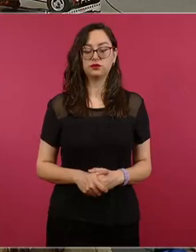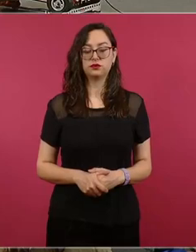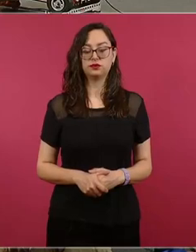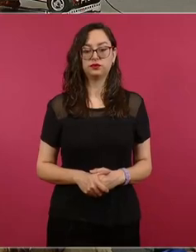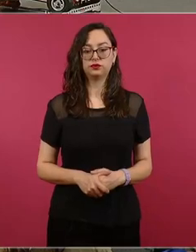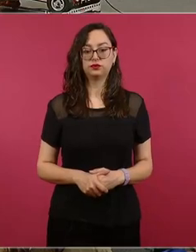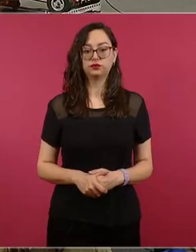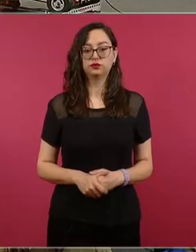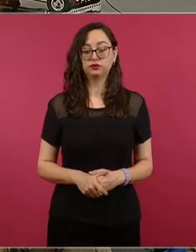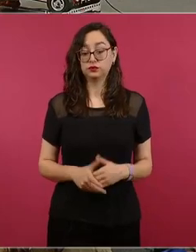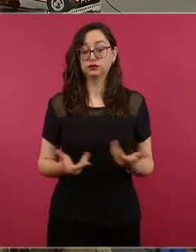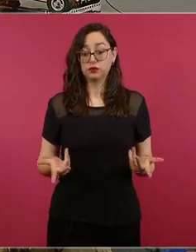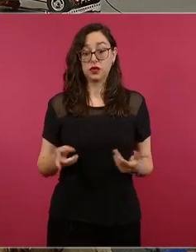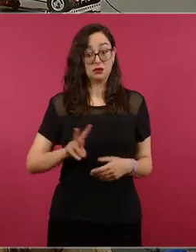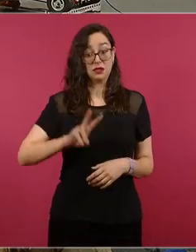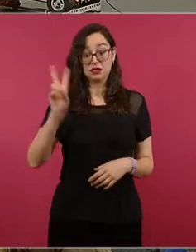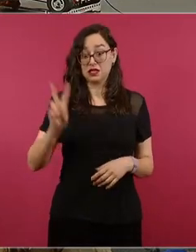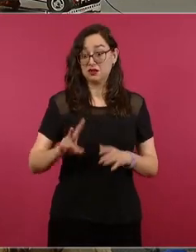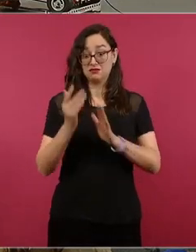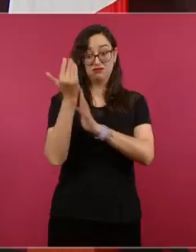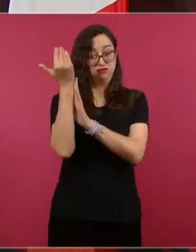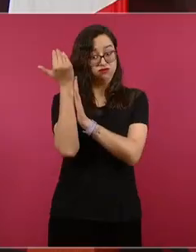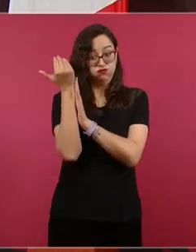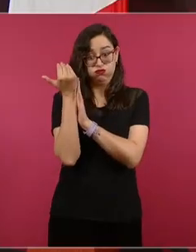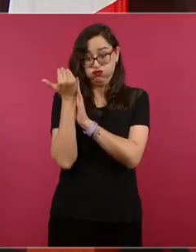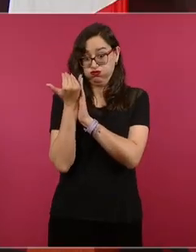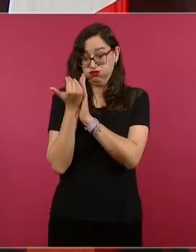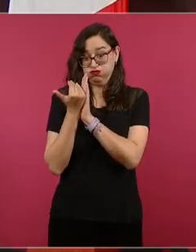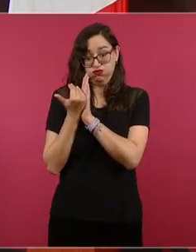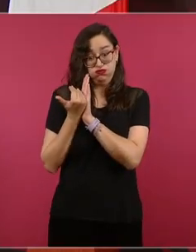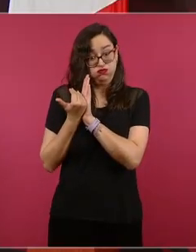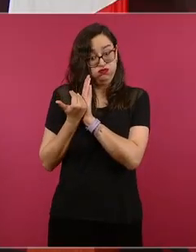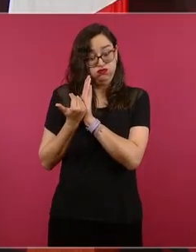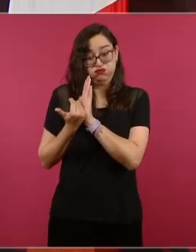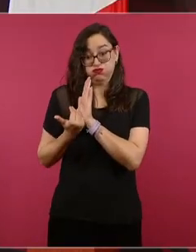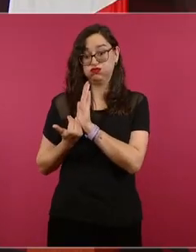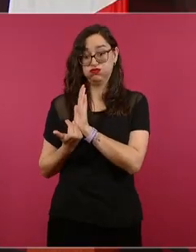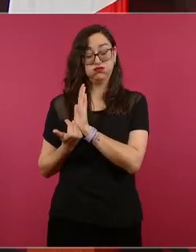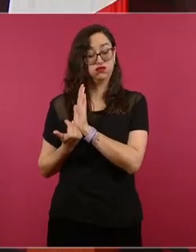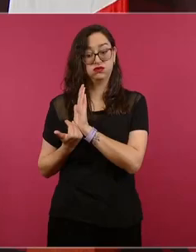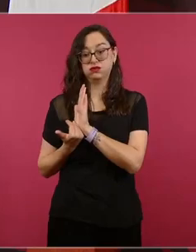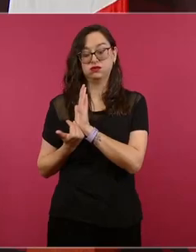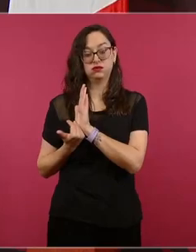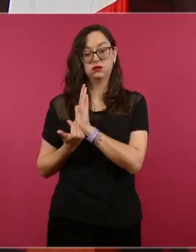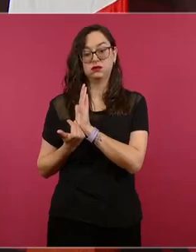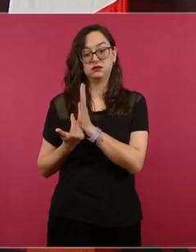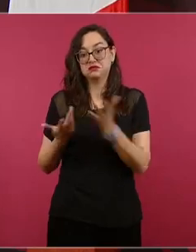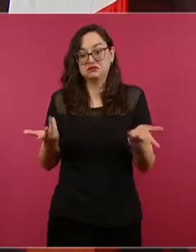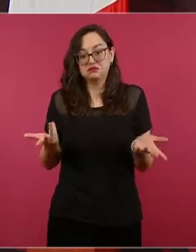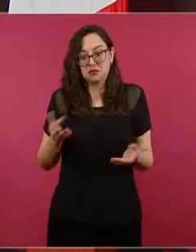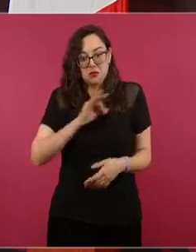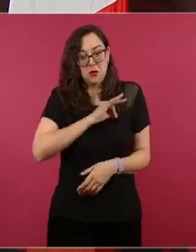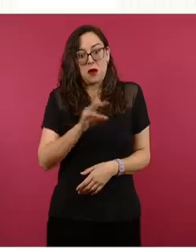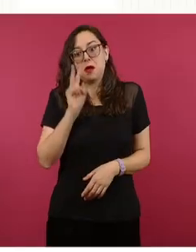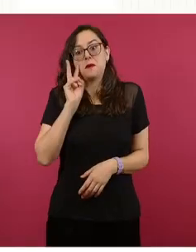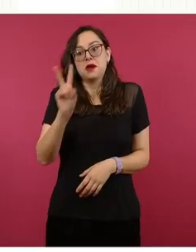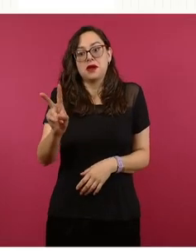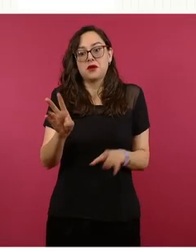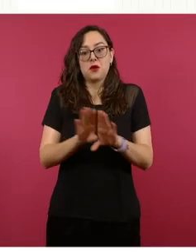Es notorio, pues, lo que… Esto no estaba antes. O sea, no, no. Bueno, ahí está.